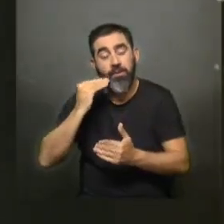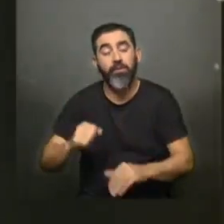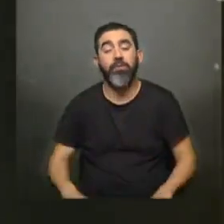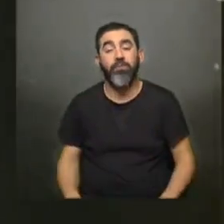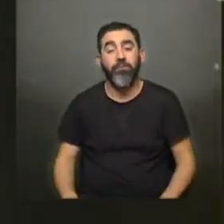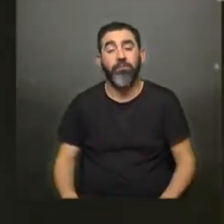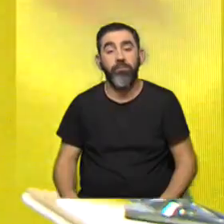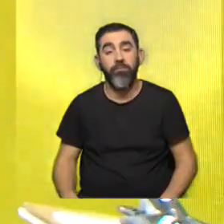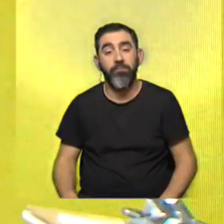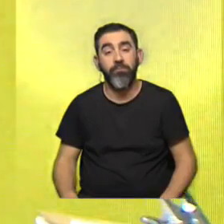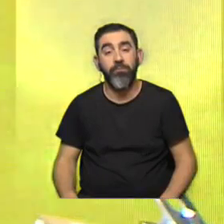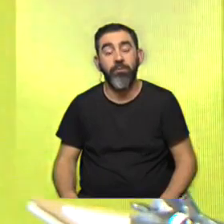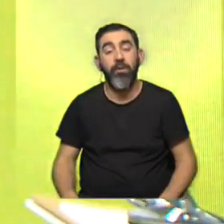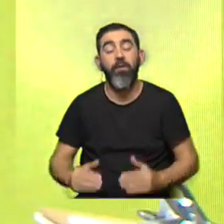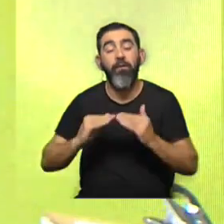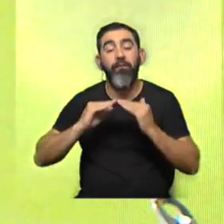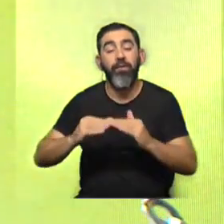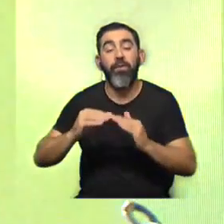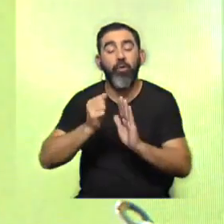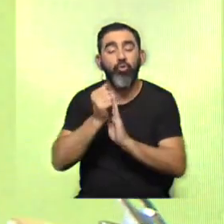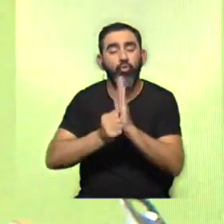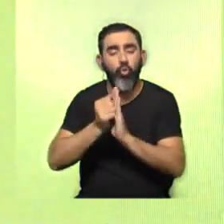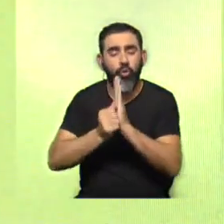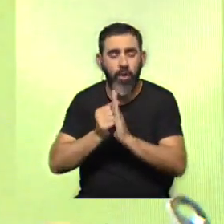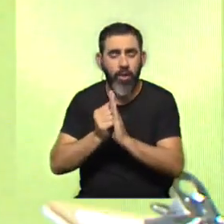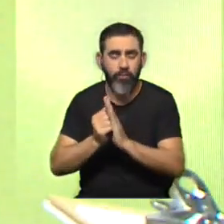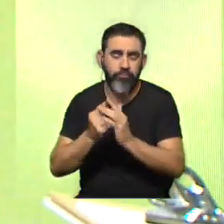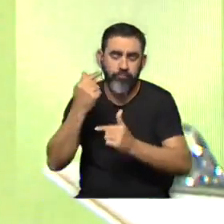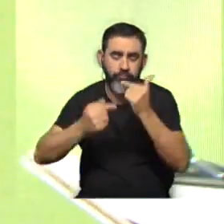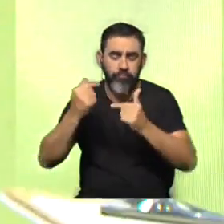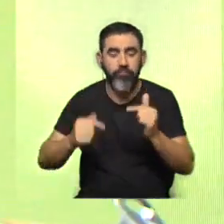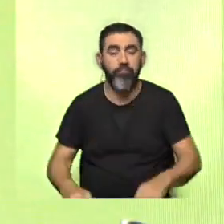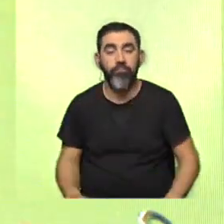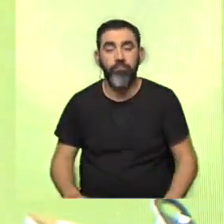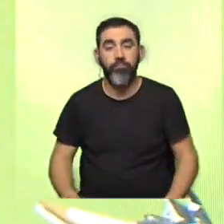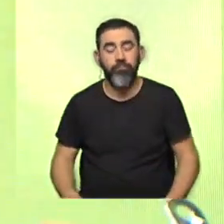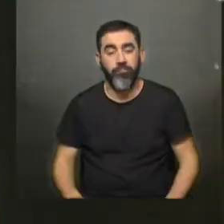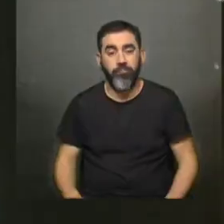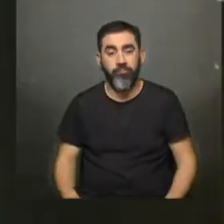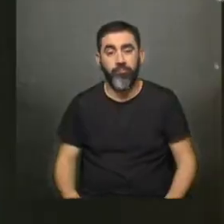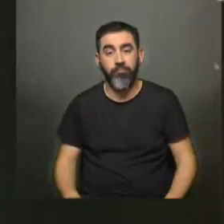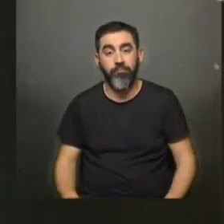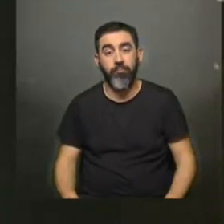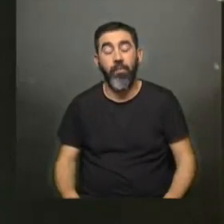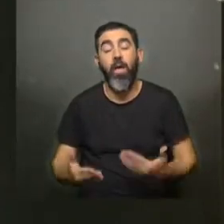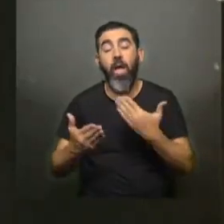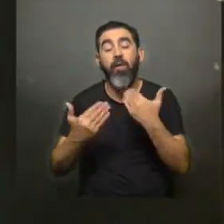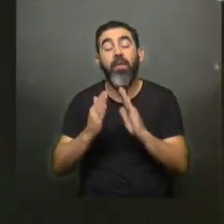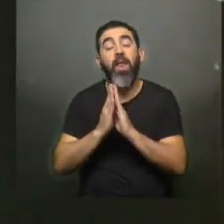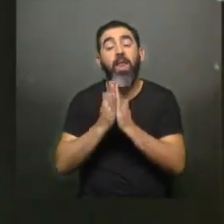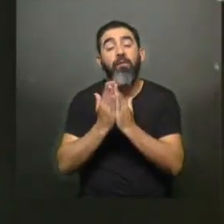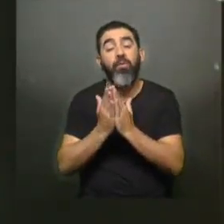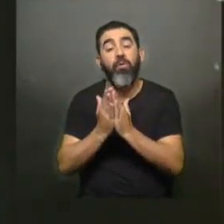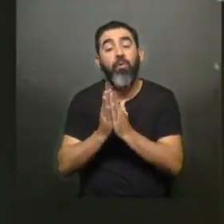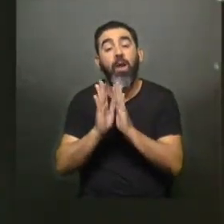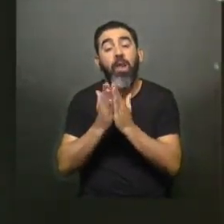Maguá, lo que está en Villa Soriano, y podemos recorrer todo el país, pero está bueno. Bueno, nosotros vinimos a hablar de un libro, de un libro que